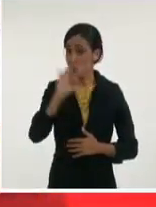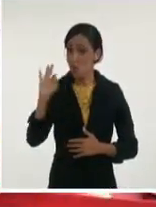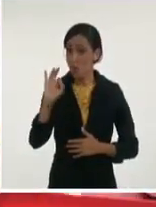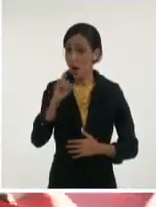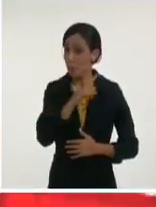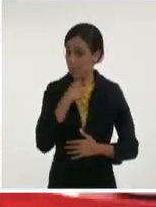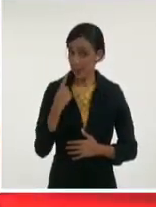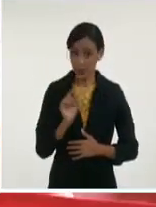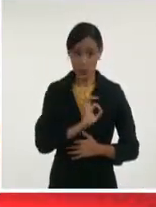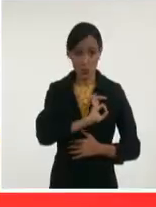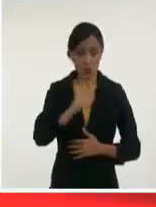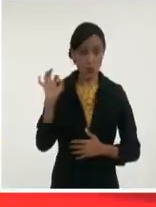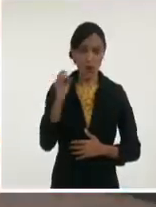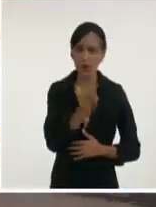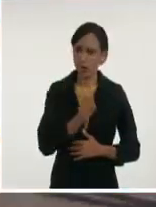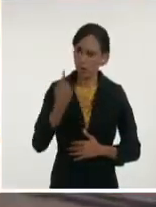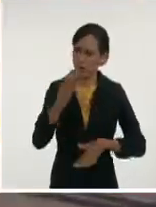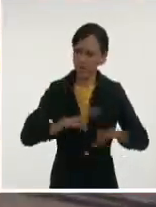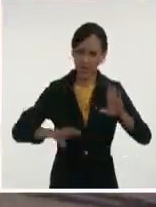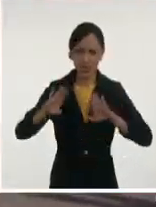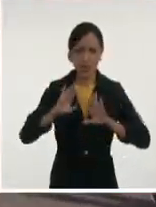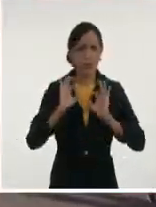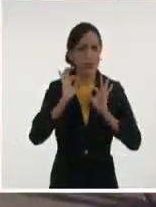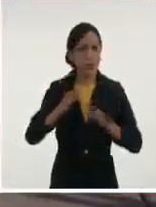defenderemos nuestra conquista al precio que sea necesario.